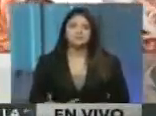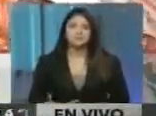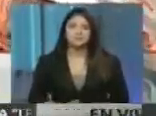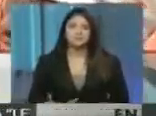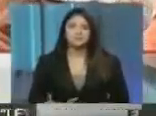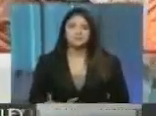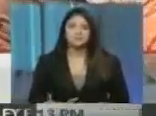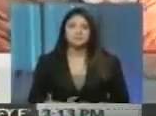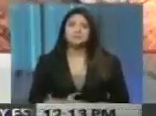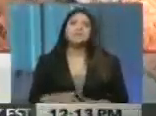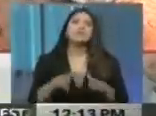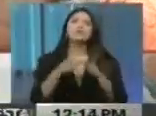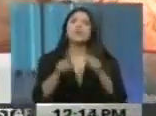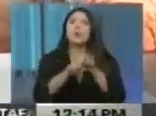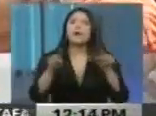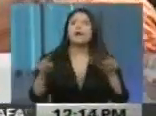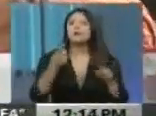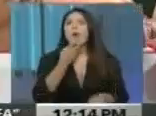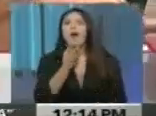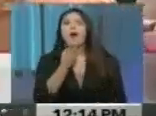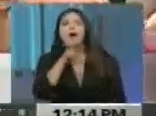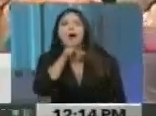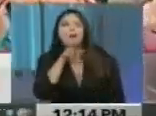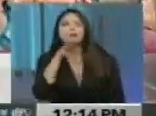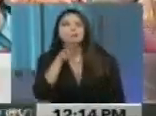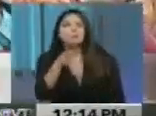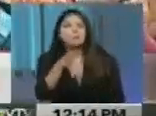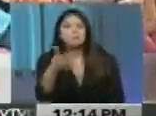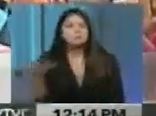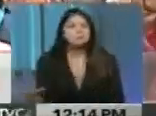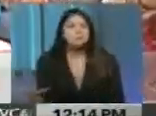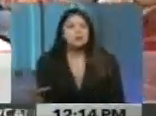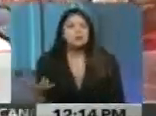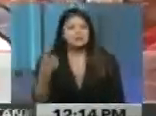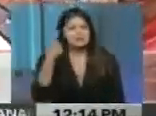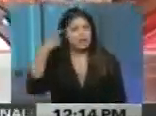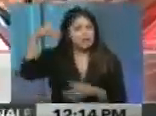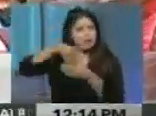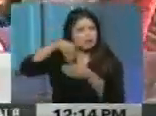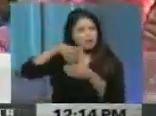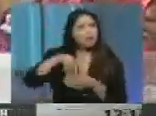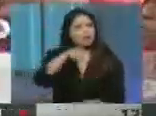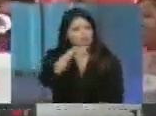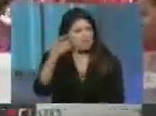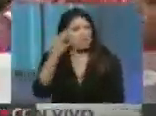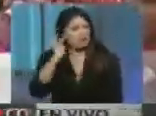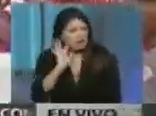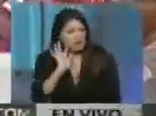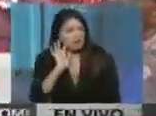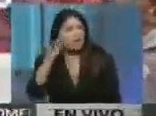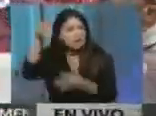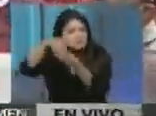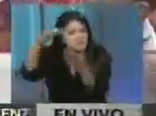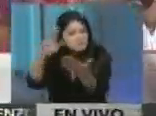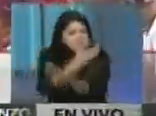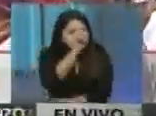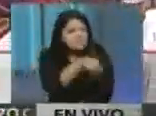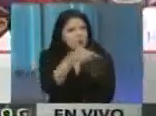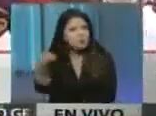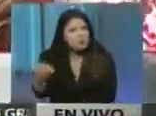Ellos están hablando de referéndum. ¿Ustedes creen que va a haber referéndum?